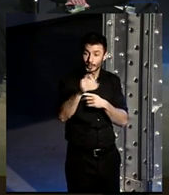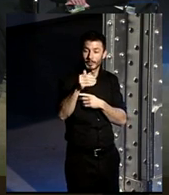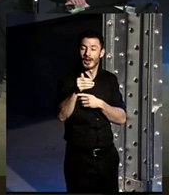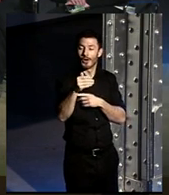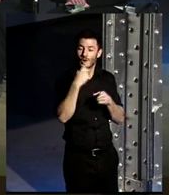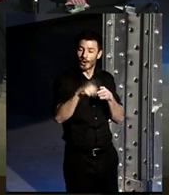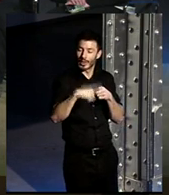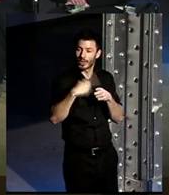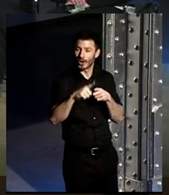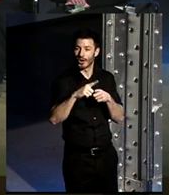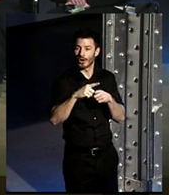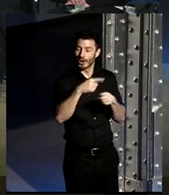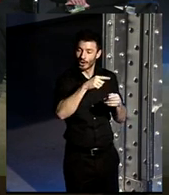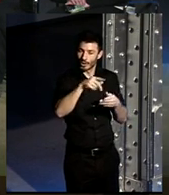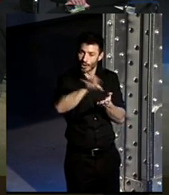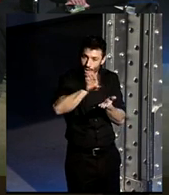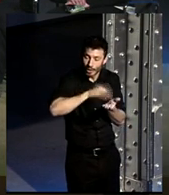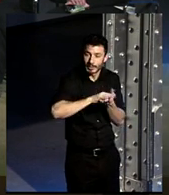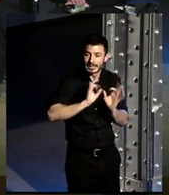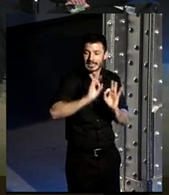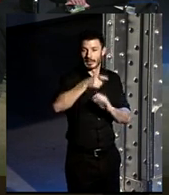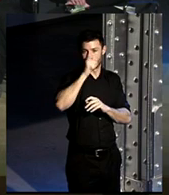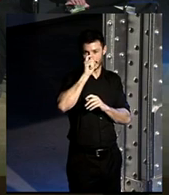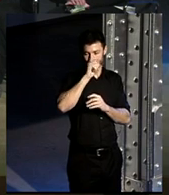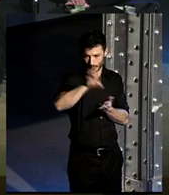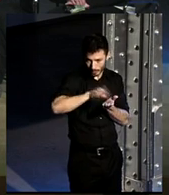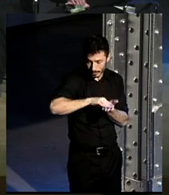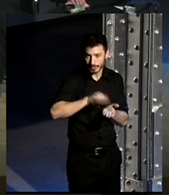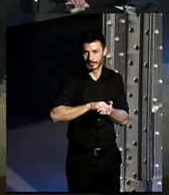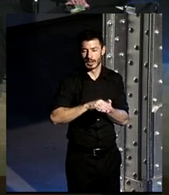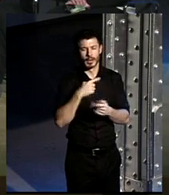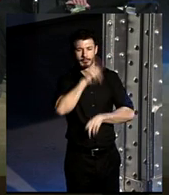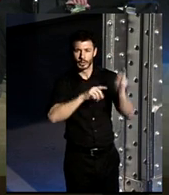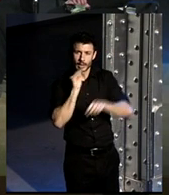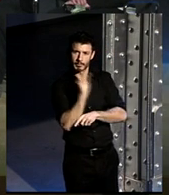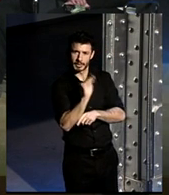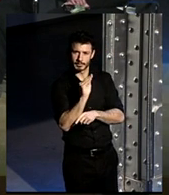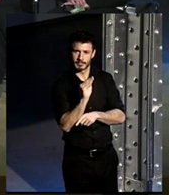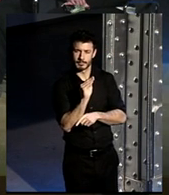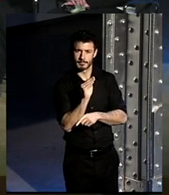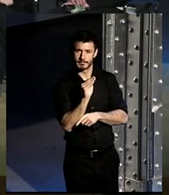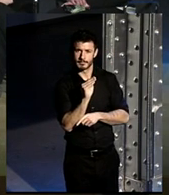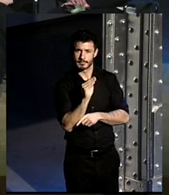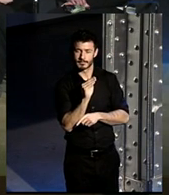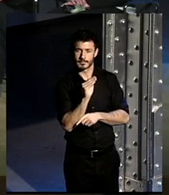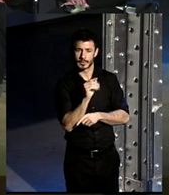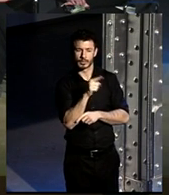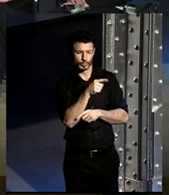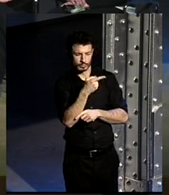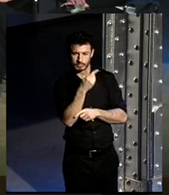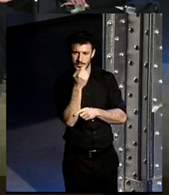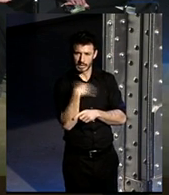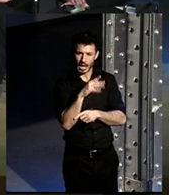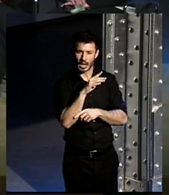nos acompaña y la primera pregunta que yo quería hacerte, Piero, era precisamente, y en base a tus investigaciones, tú que has analizado bien